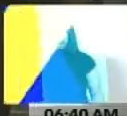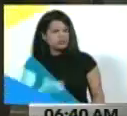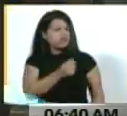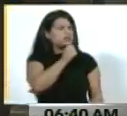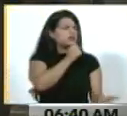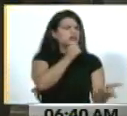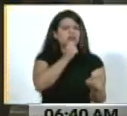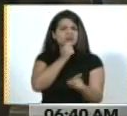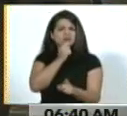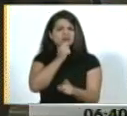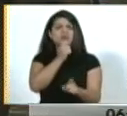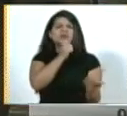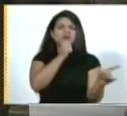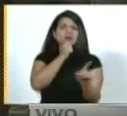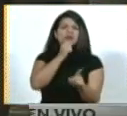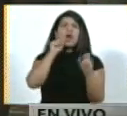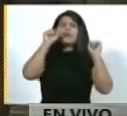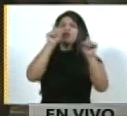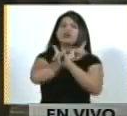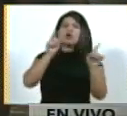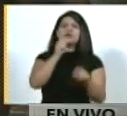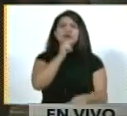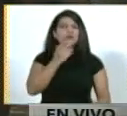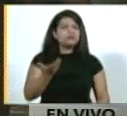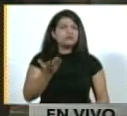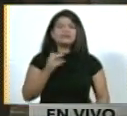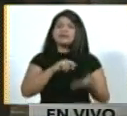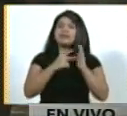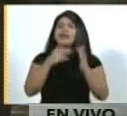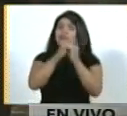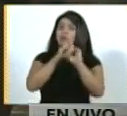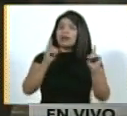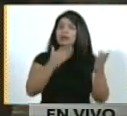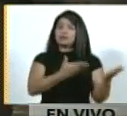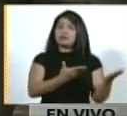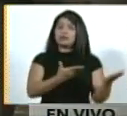a protestar? Eso es democracia.